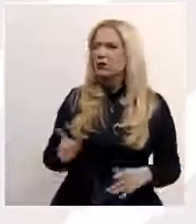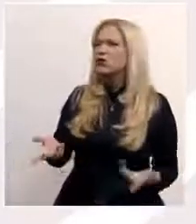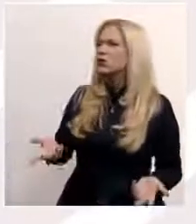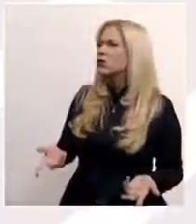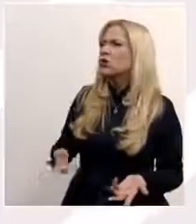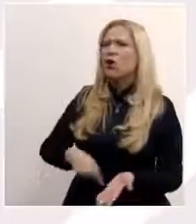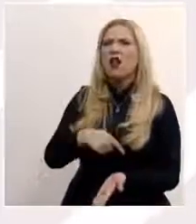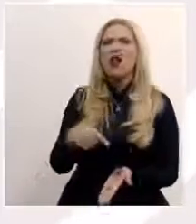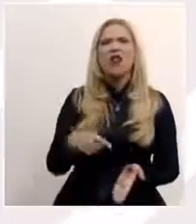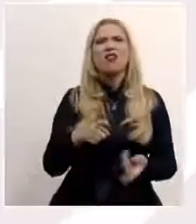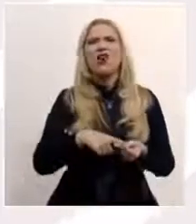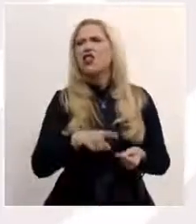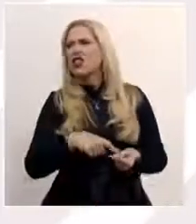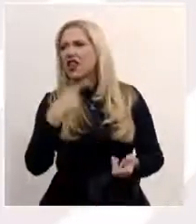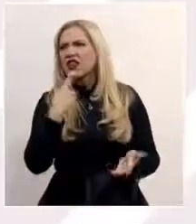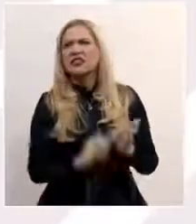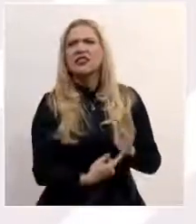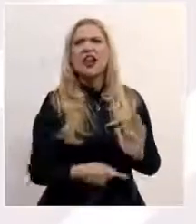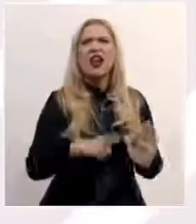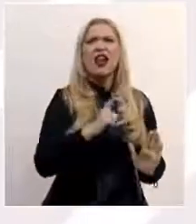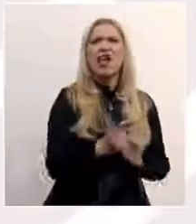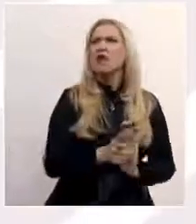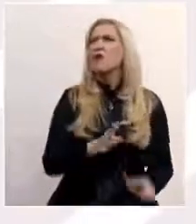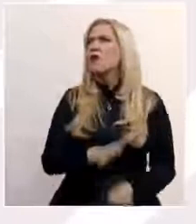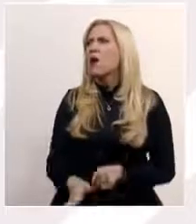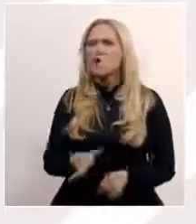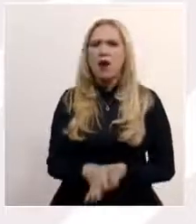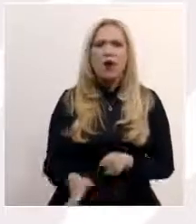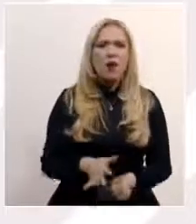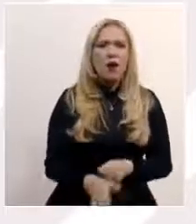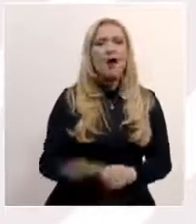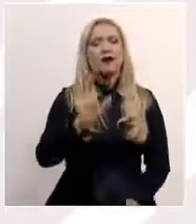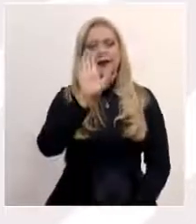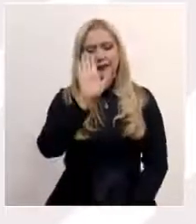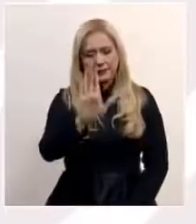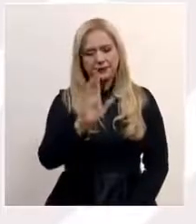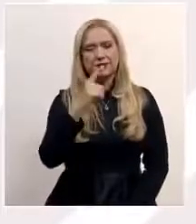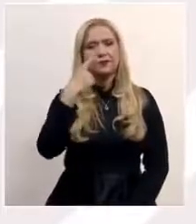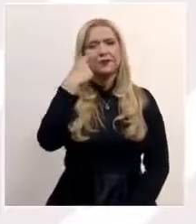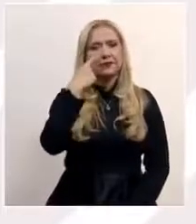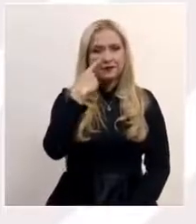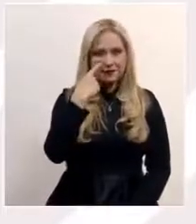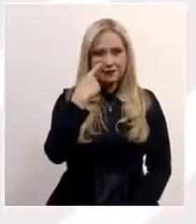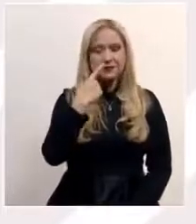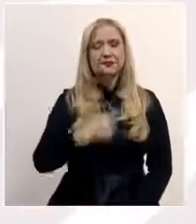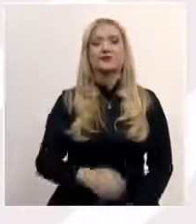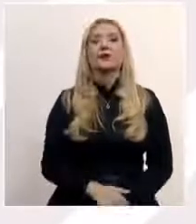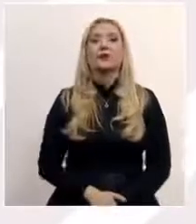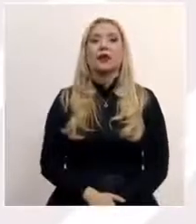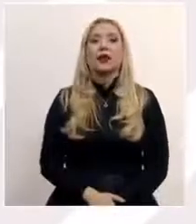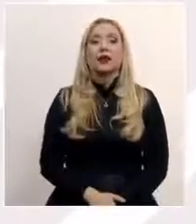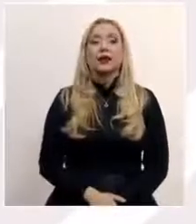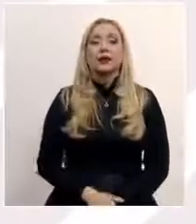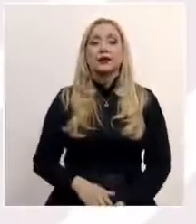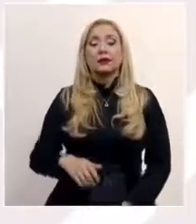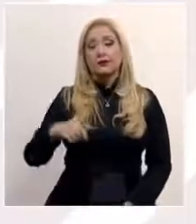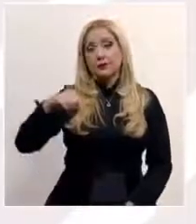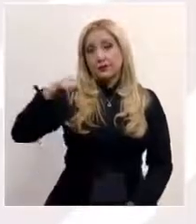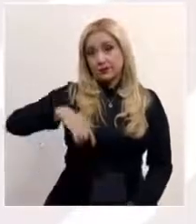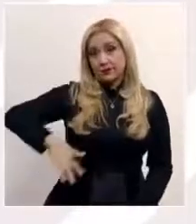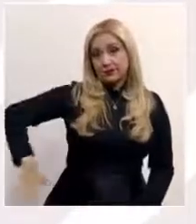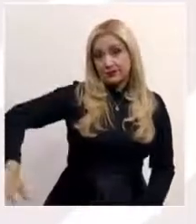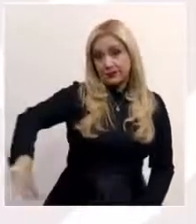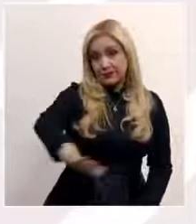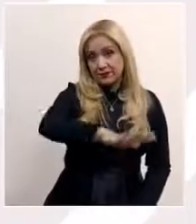quienes vean sepan, ¿no? Sí. Bueno, de entrada, ¿no? O sea, digamos, desde nuestro